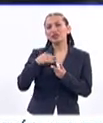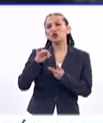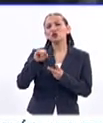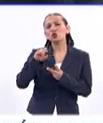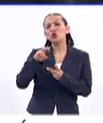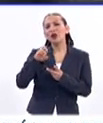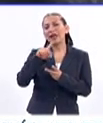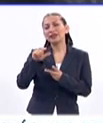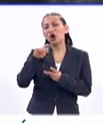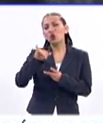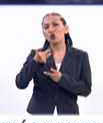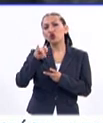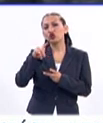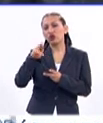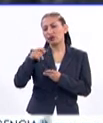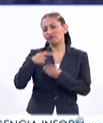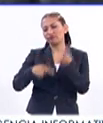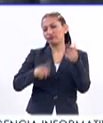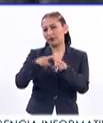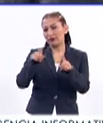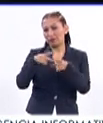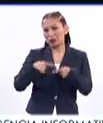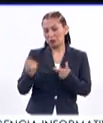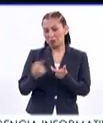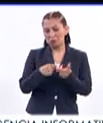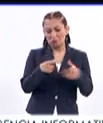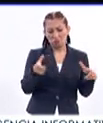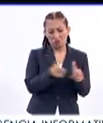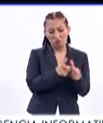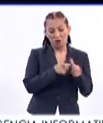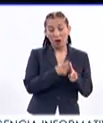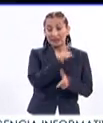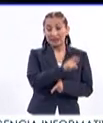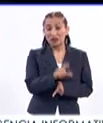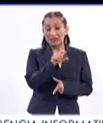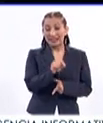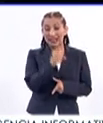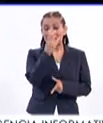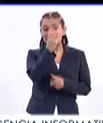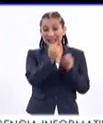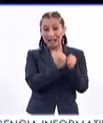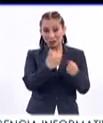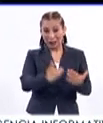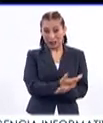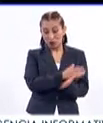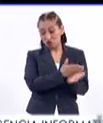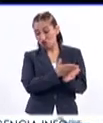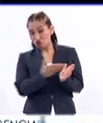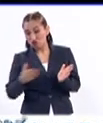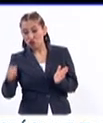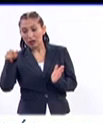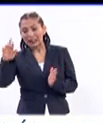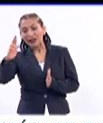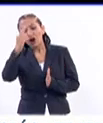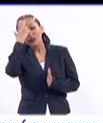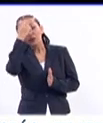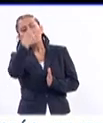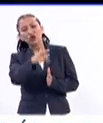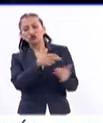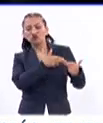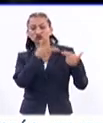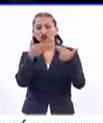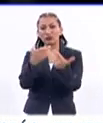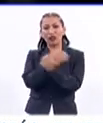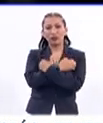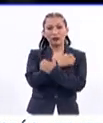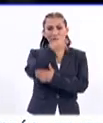Sureña, Julio Torri y otros. Hoy, a 173 años de su nacimiento, lo recordamos por su legado